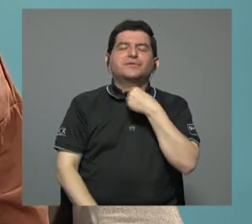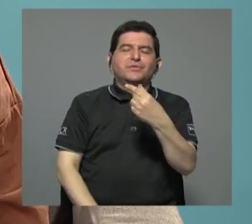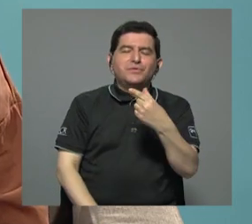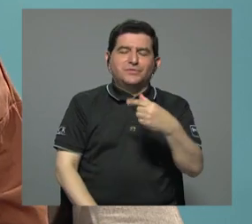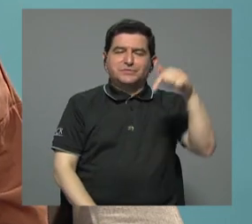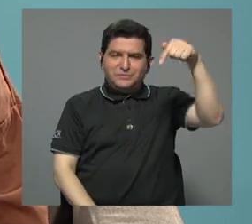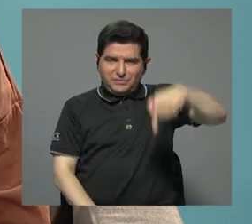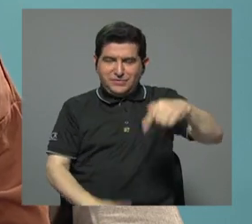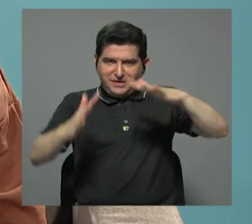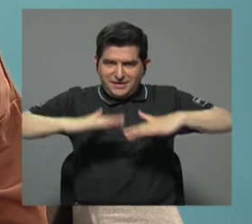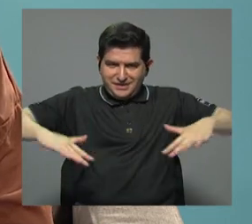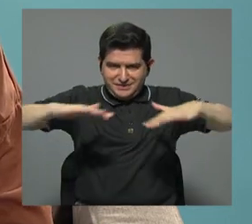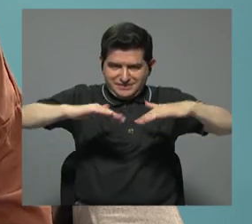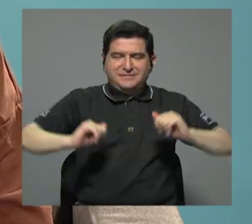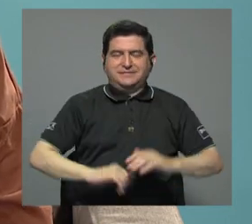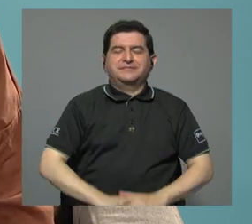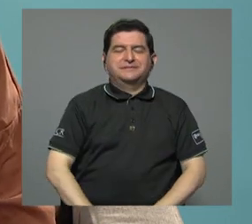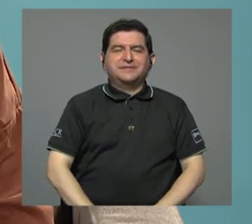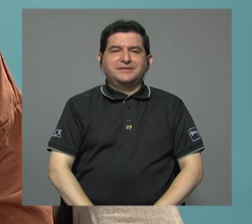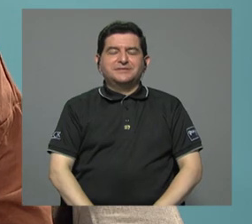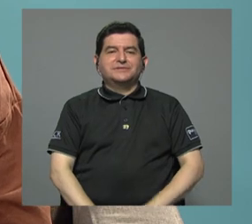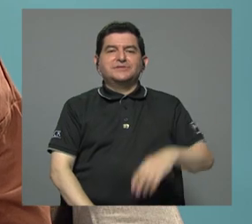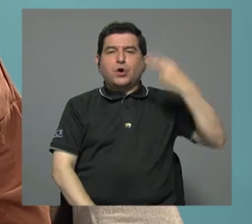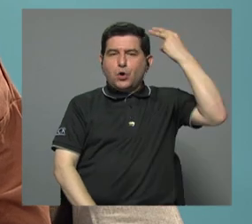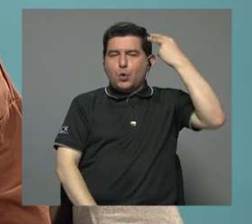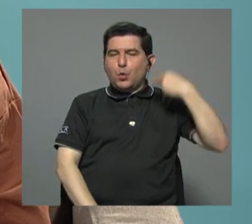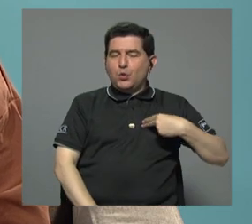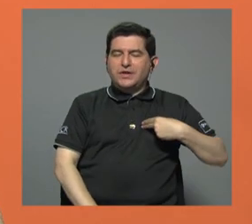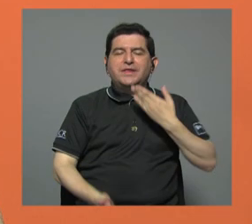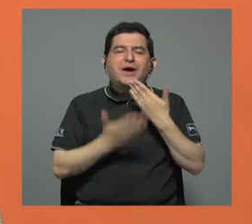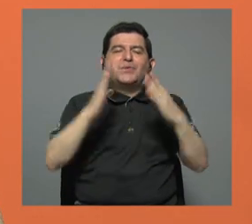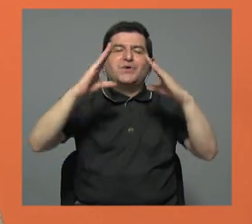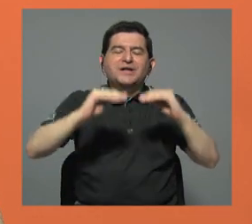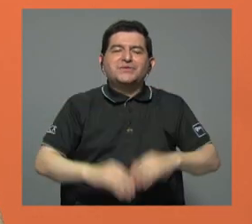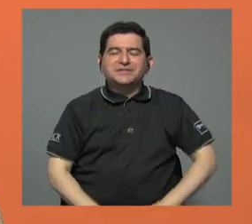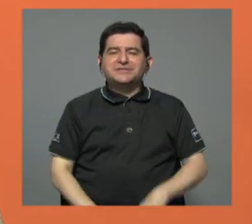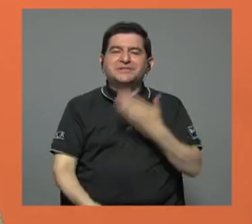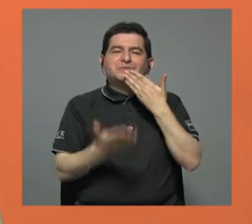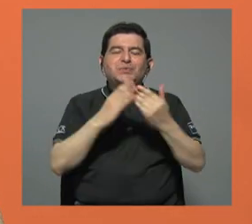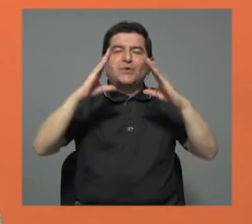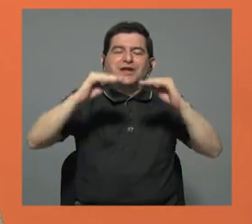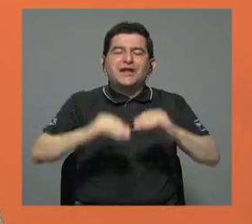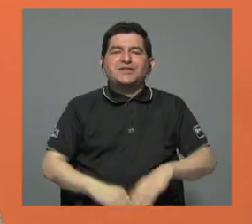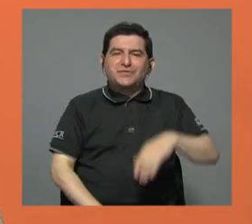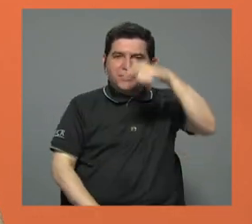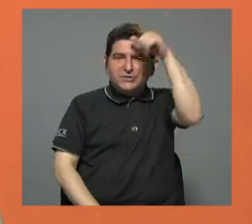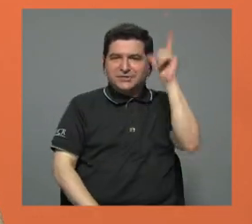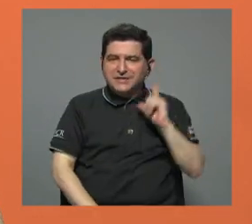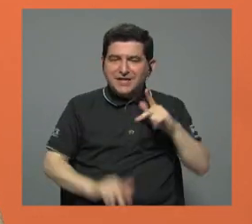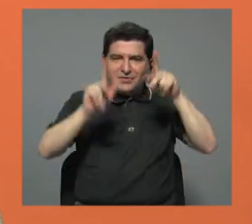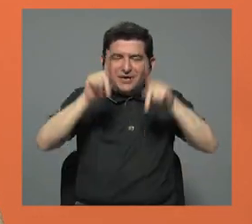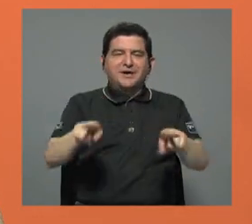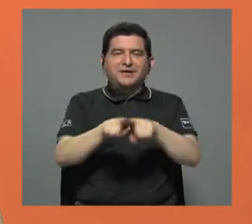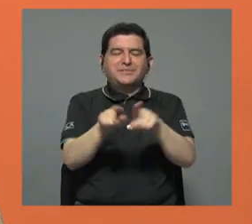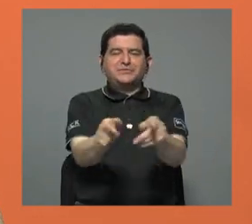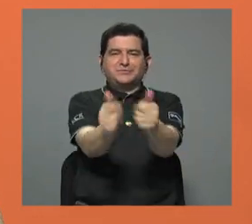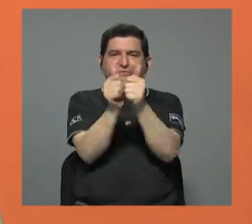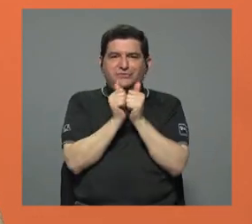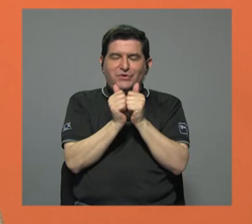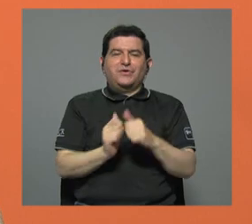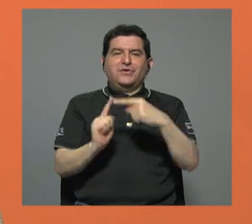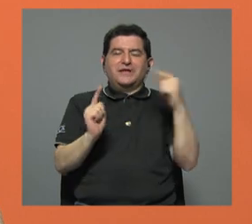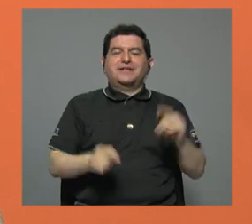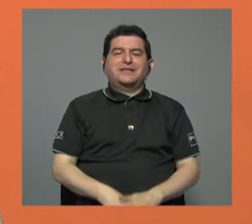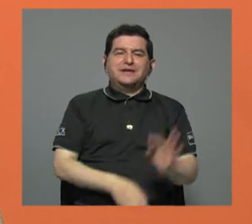micrófonos está esta noche precisamente conjunta miranda buenas noches buenas noches en el aura a usted a las personas que nos acompañan desde